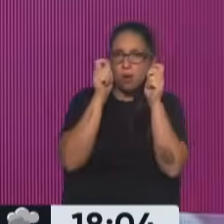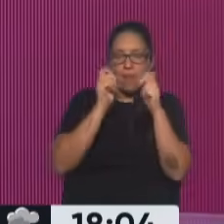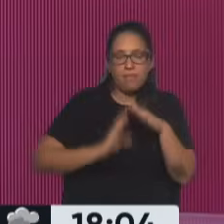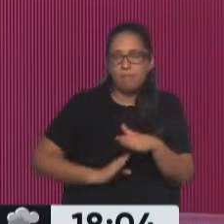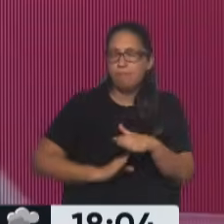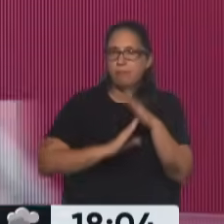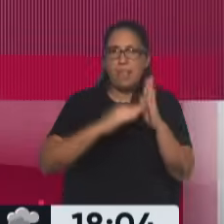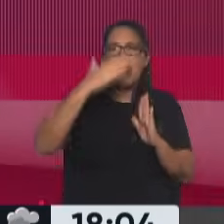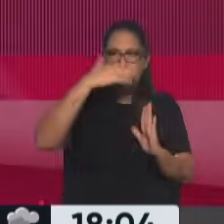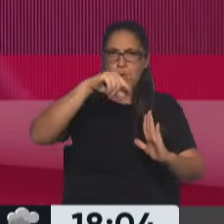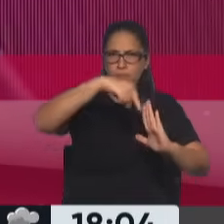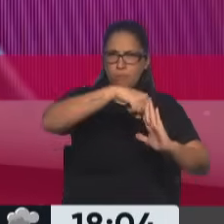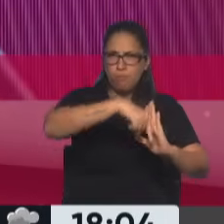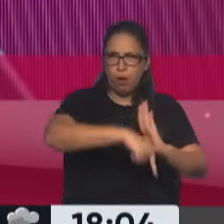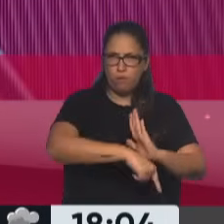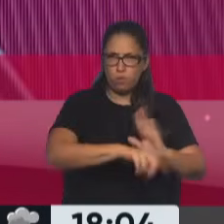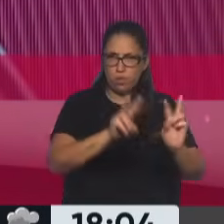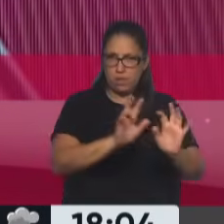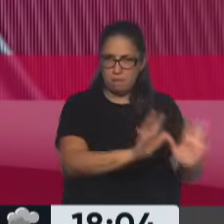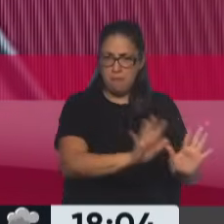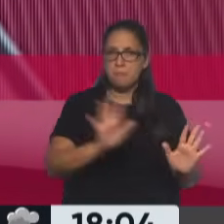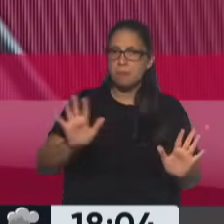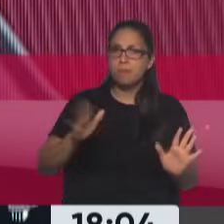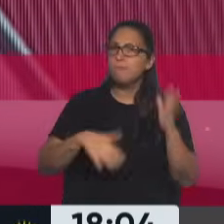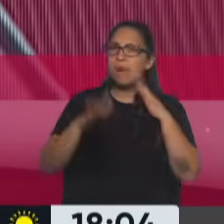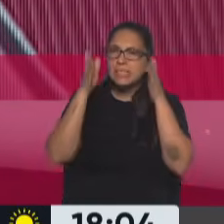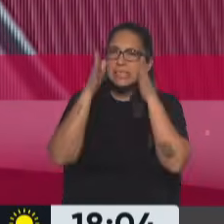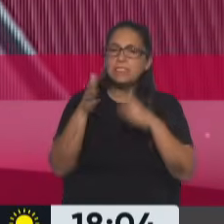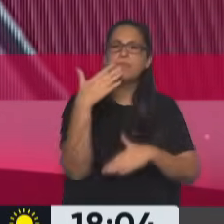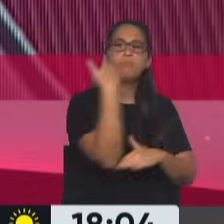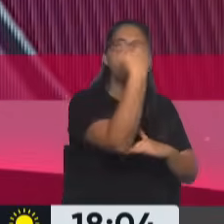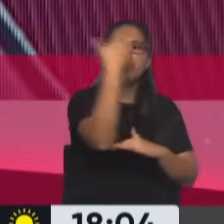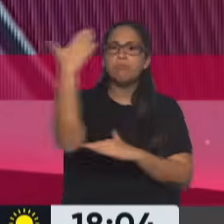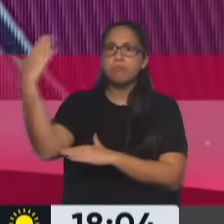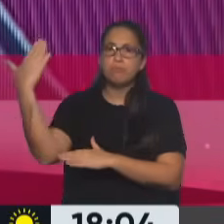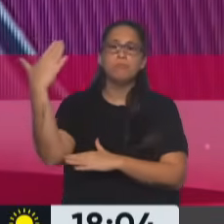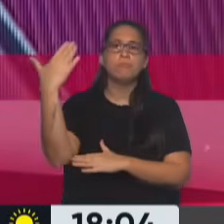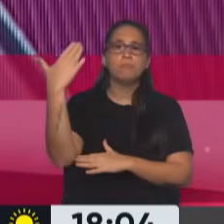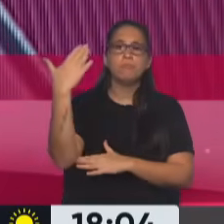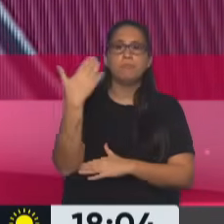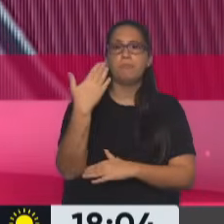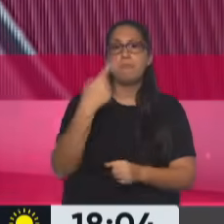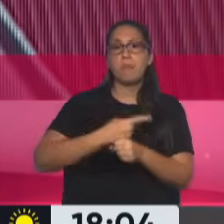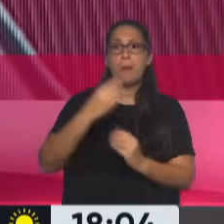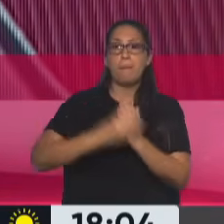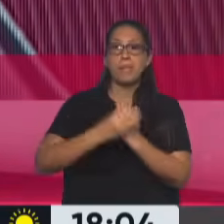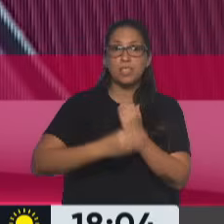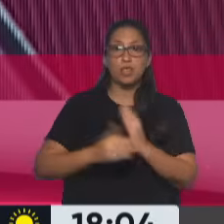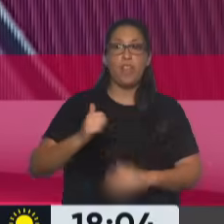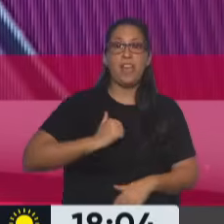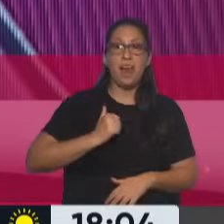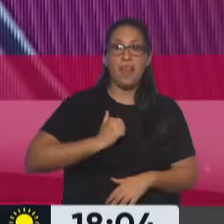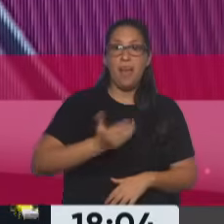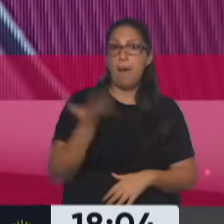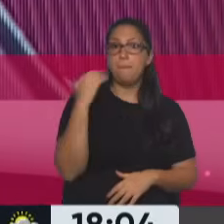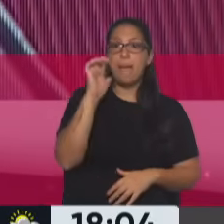desarrollando más en detalle, pero estuvo muy puesto el foco en los discursos. Por un lado, del primer ministro canadiense, de Mark Carney, que habló el